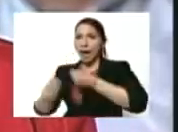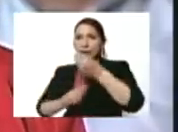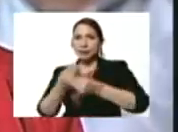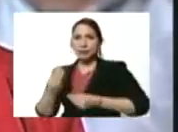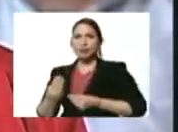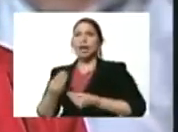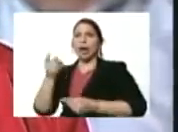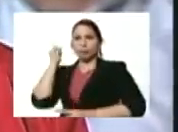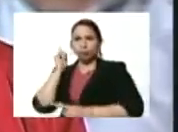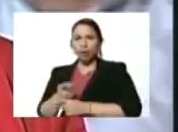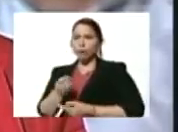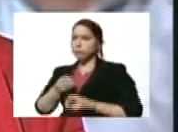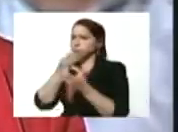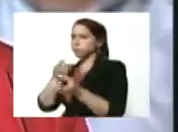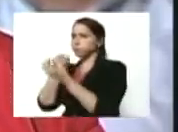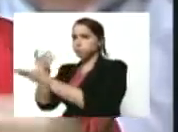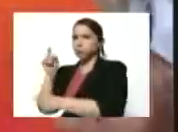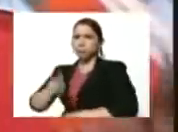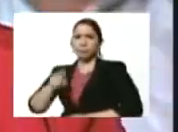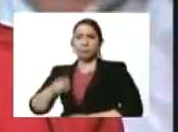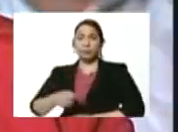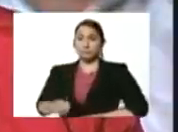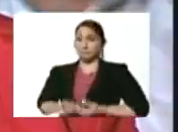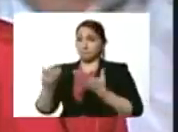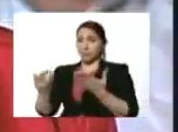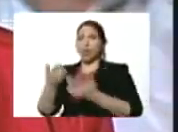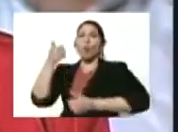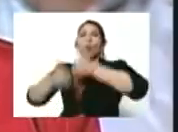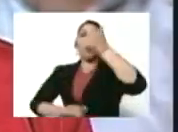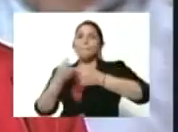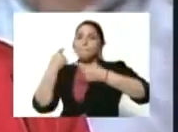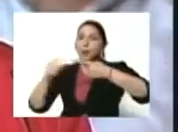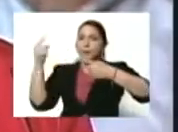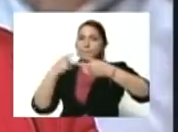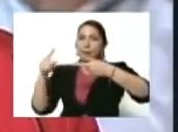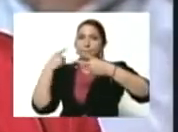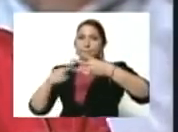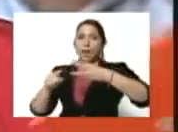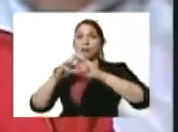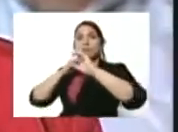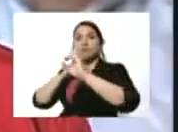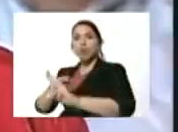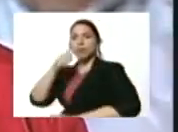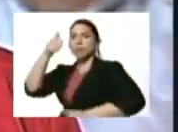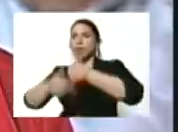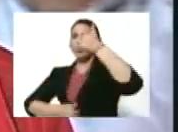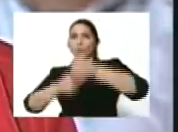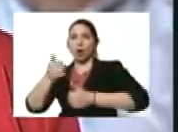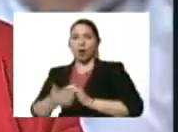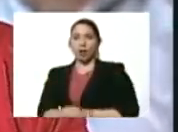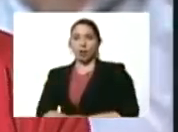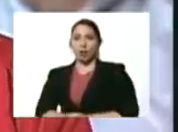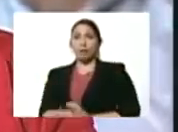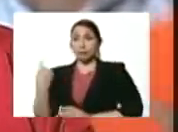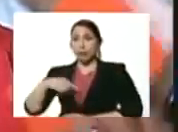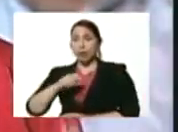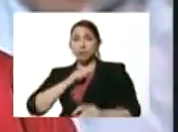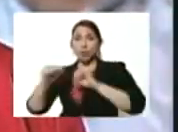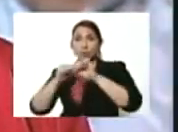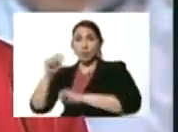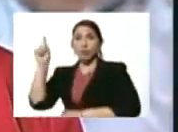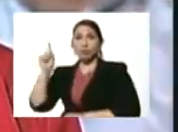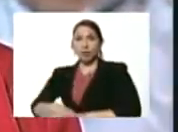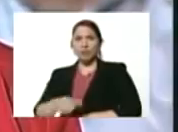las autocríticas necesarias, para dar los argumentos también a las respuestas de las incógnitas que tiene nuestro movimiento, pero sobre todo